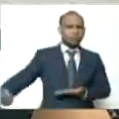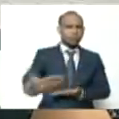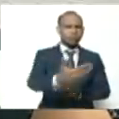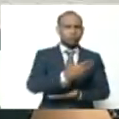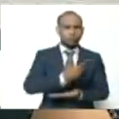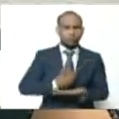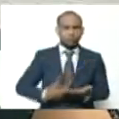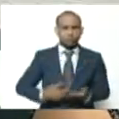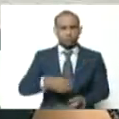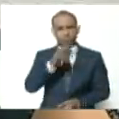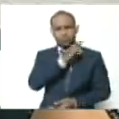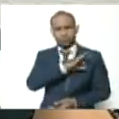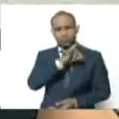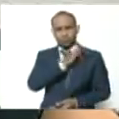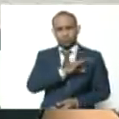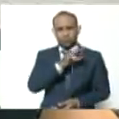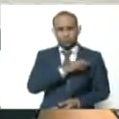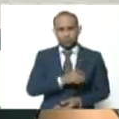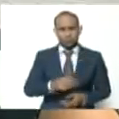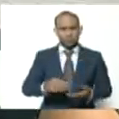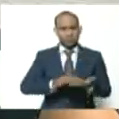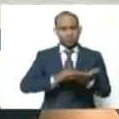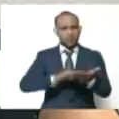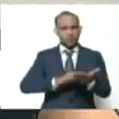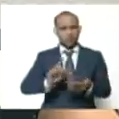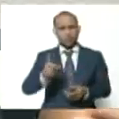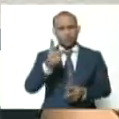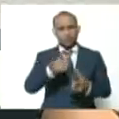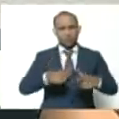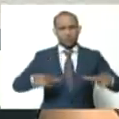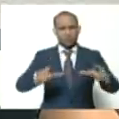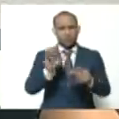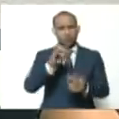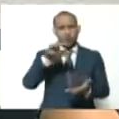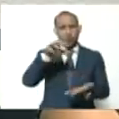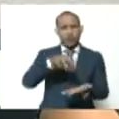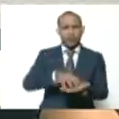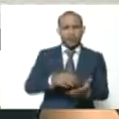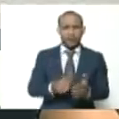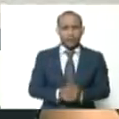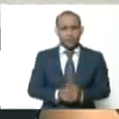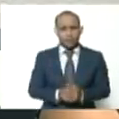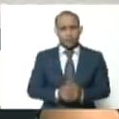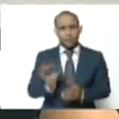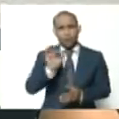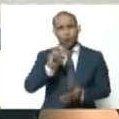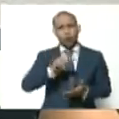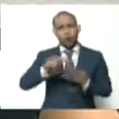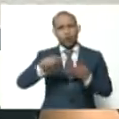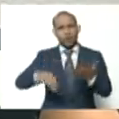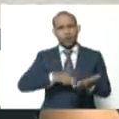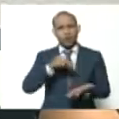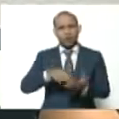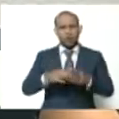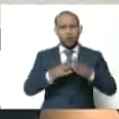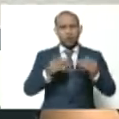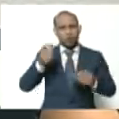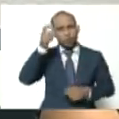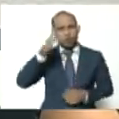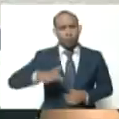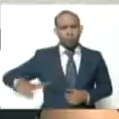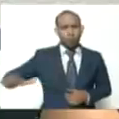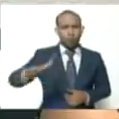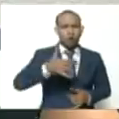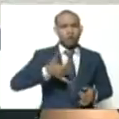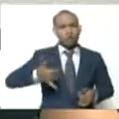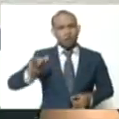casos sociales, se resuelven en esa primera instancia o a nivel estatal o, si es necesario, a nivel nacional. Por eso todo el pueblo venezolano sigue